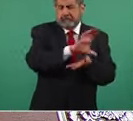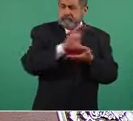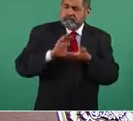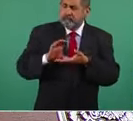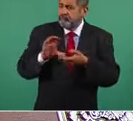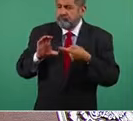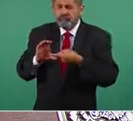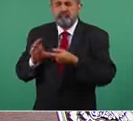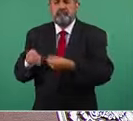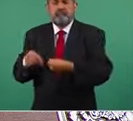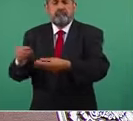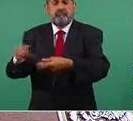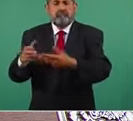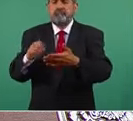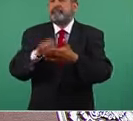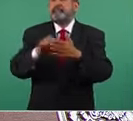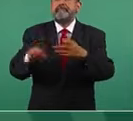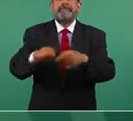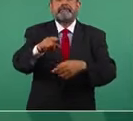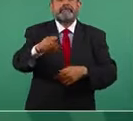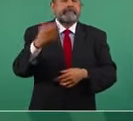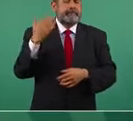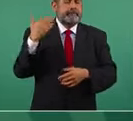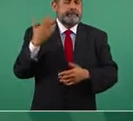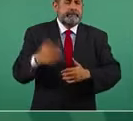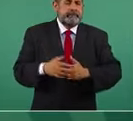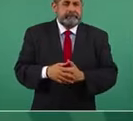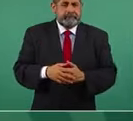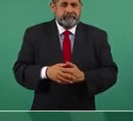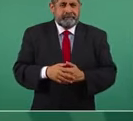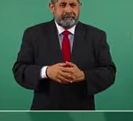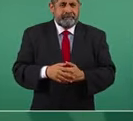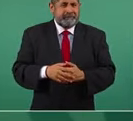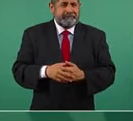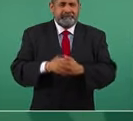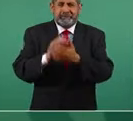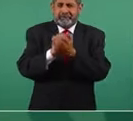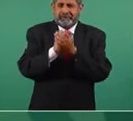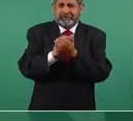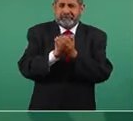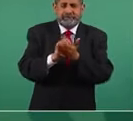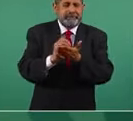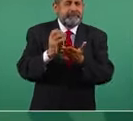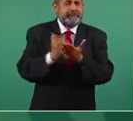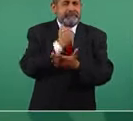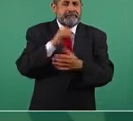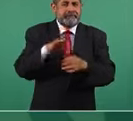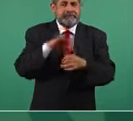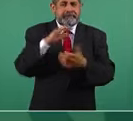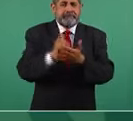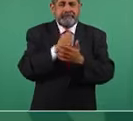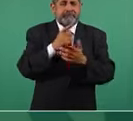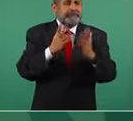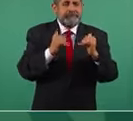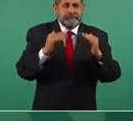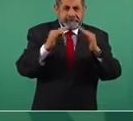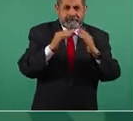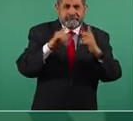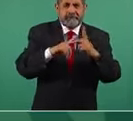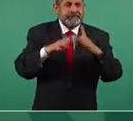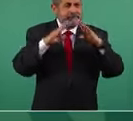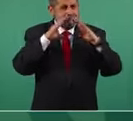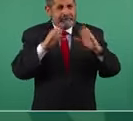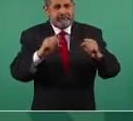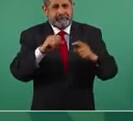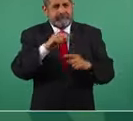como por ejemplo las rifas de las casas, de los ranchos,